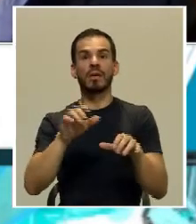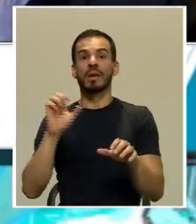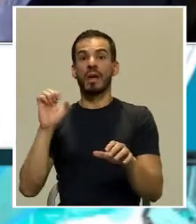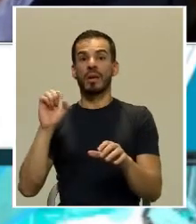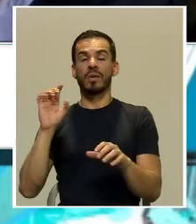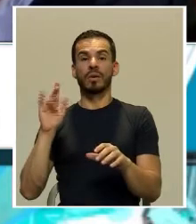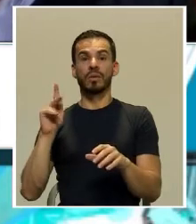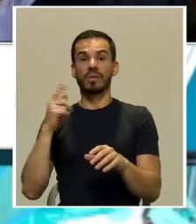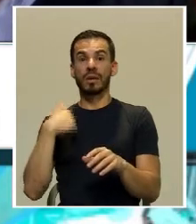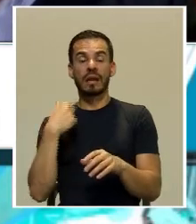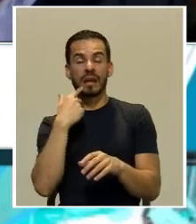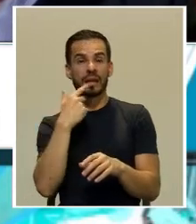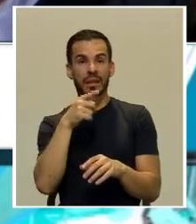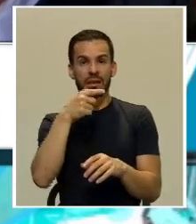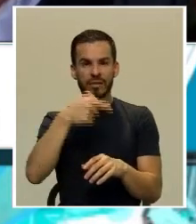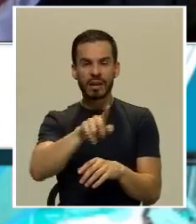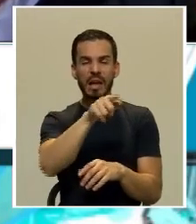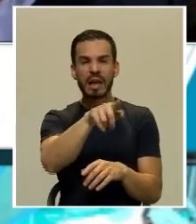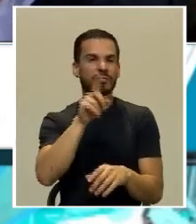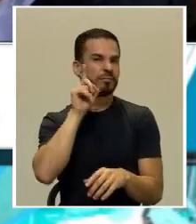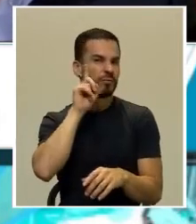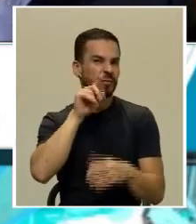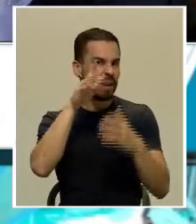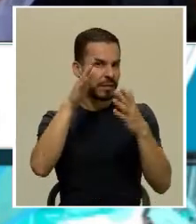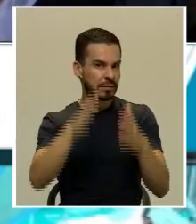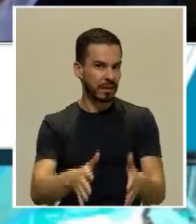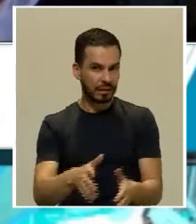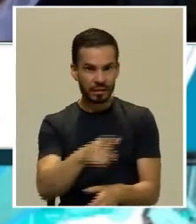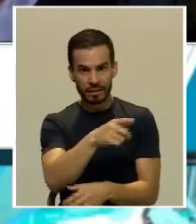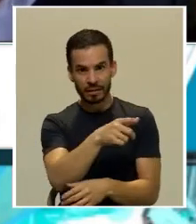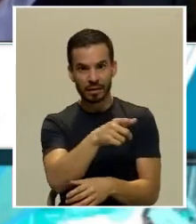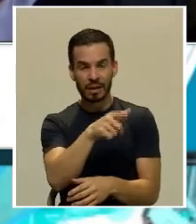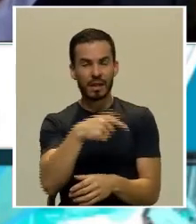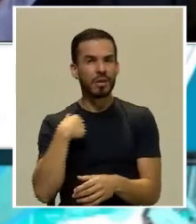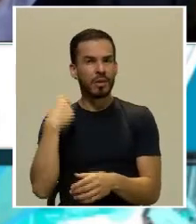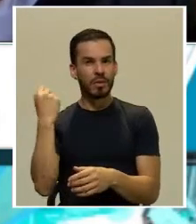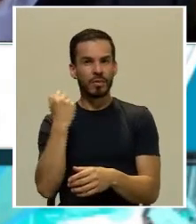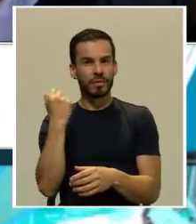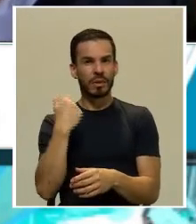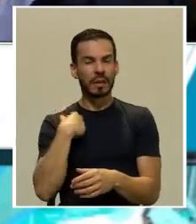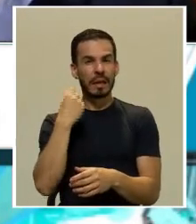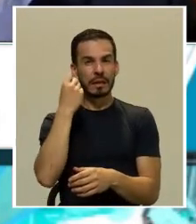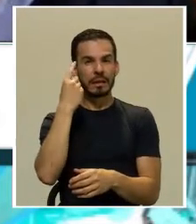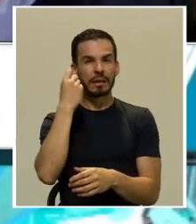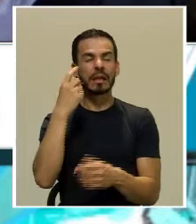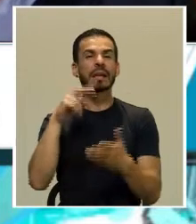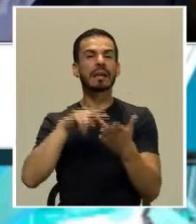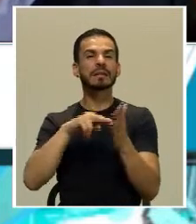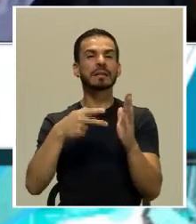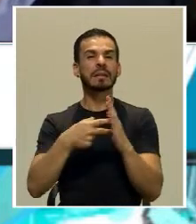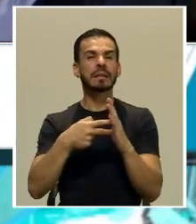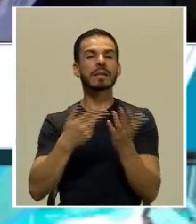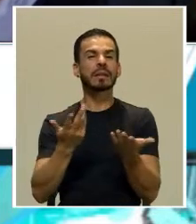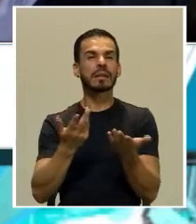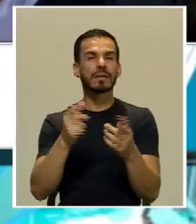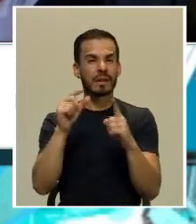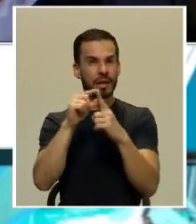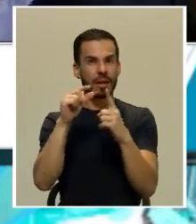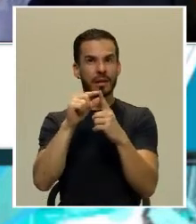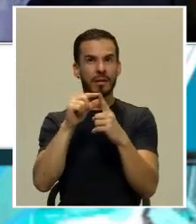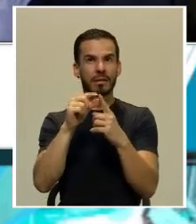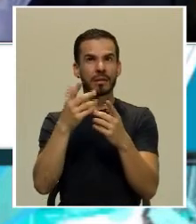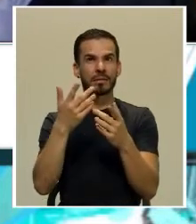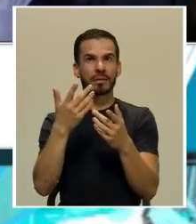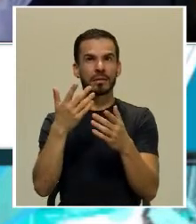Cruzan, cuando él le dijo que era un farsante. Así y si es. A uno le suena fuerte, hay que entender lo que significa esta